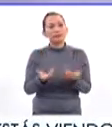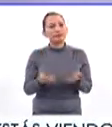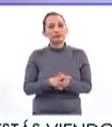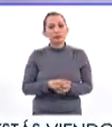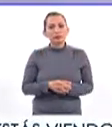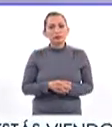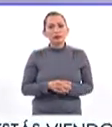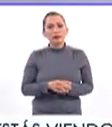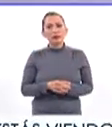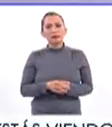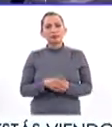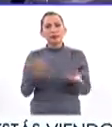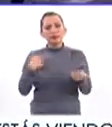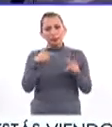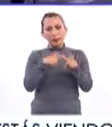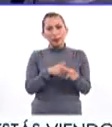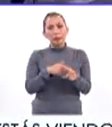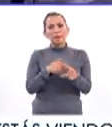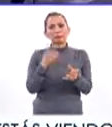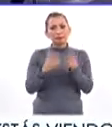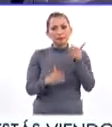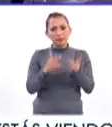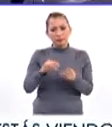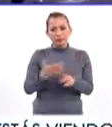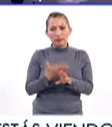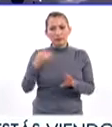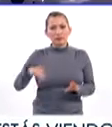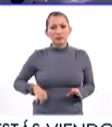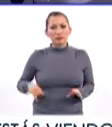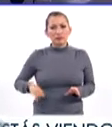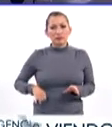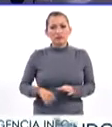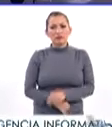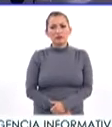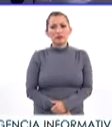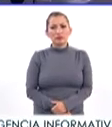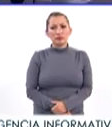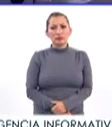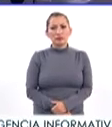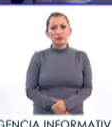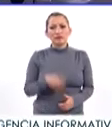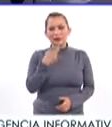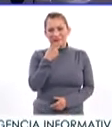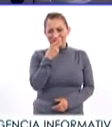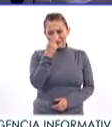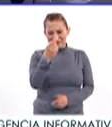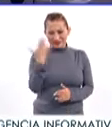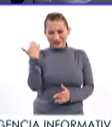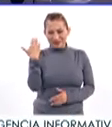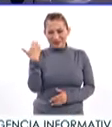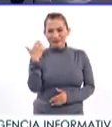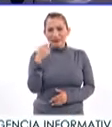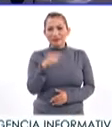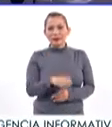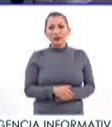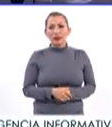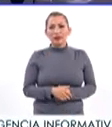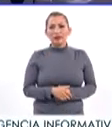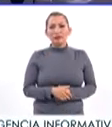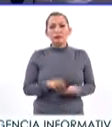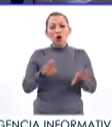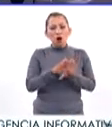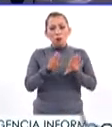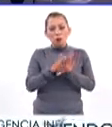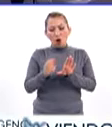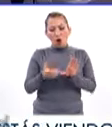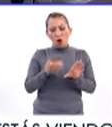pues, continuamos esta charla muy interesante y hablábamos precisamente de cómo